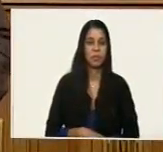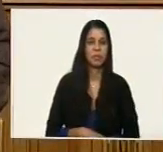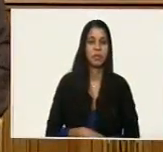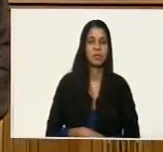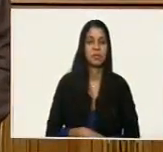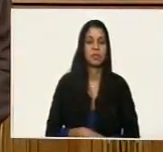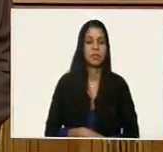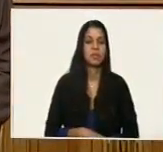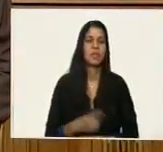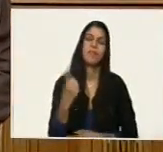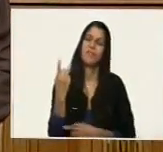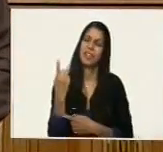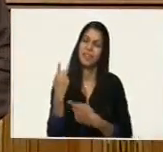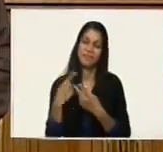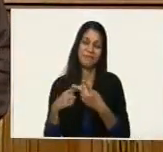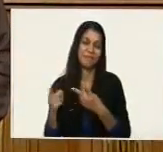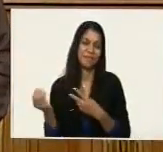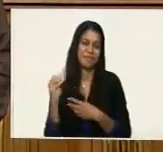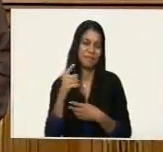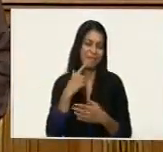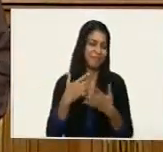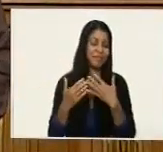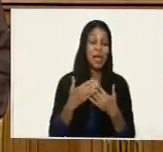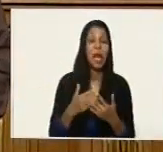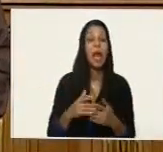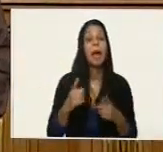galones. Pero la vida